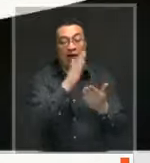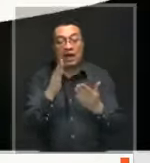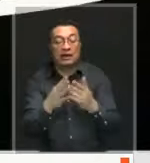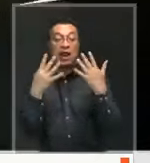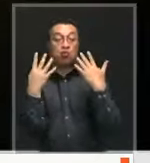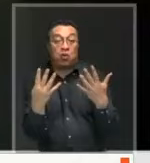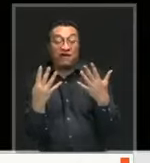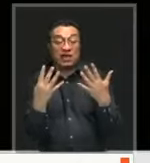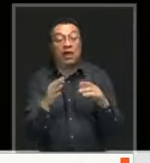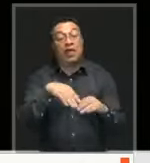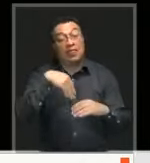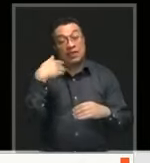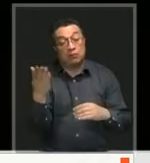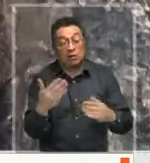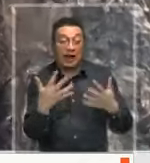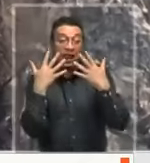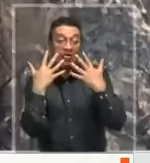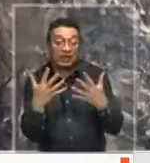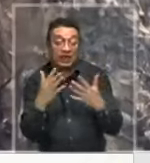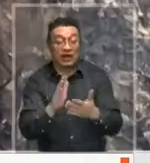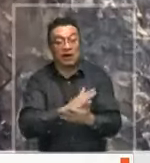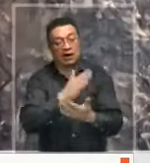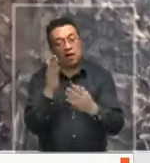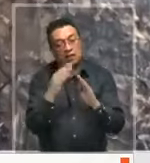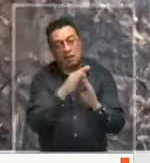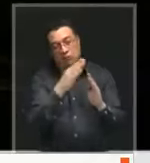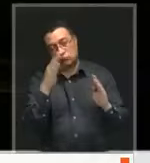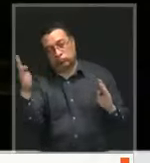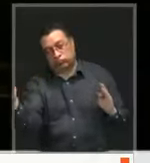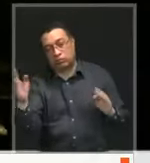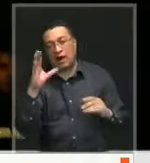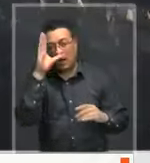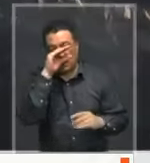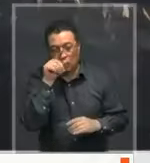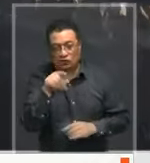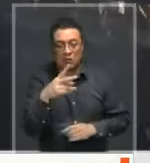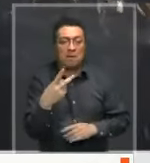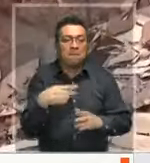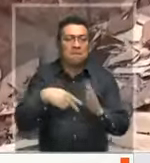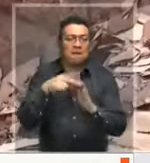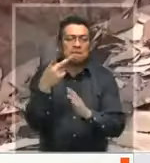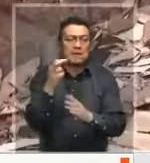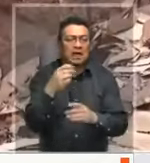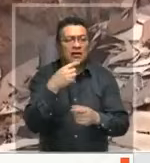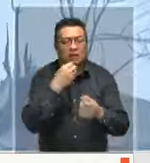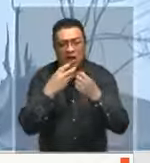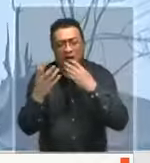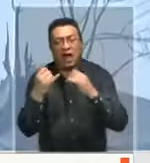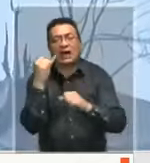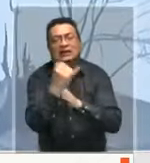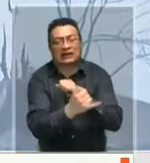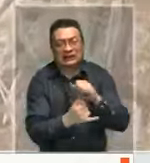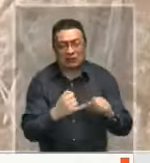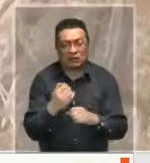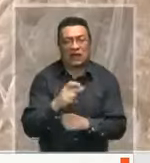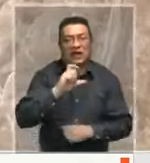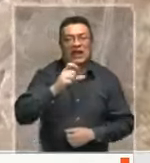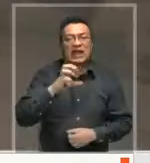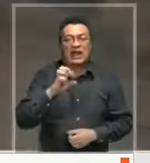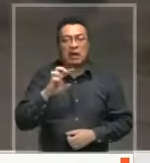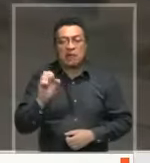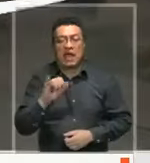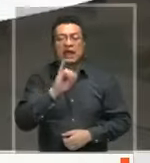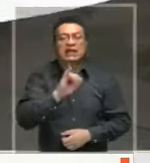hay un segundo bloque que comienza a las 10 hasta tarde. Grandes artistas, más de 20 artistas nacionales e internacionales, Jepe,